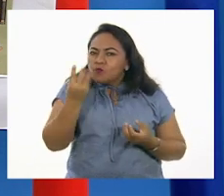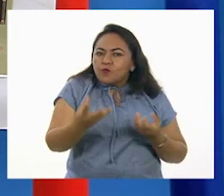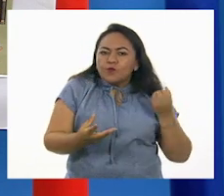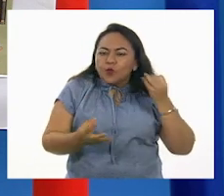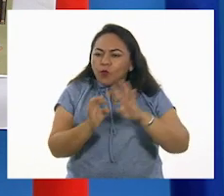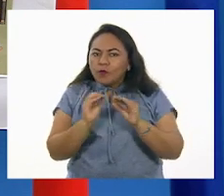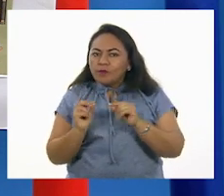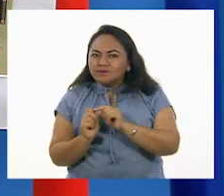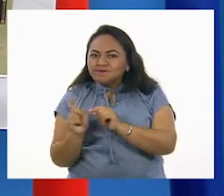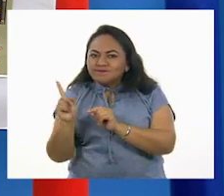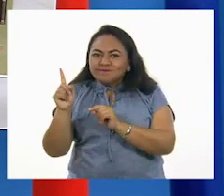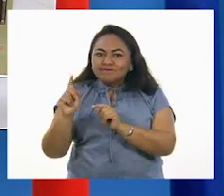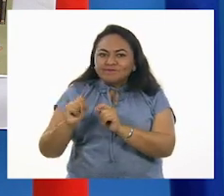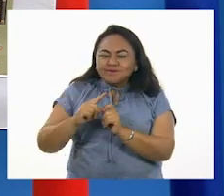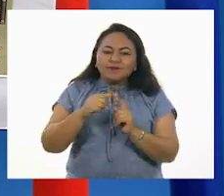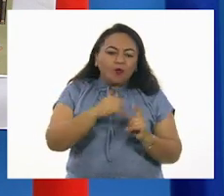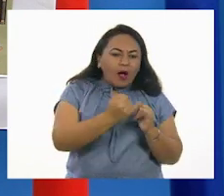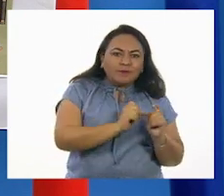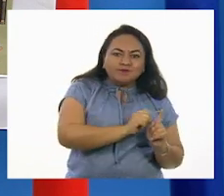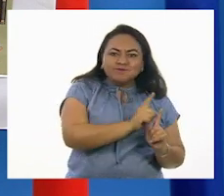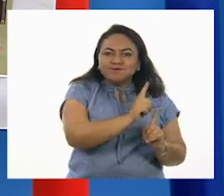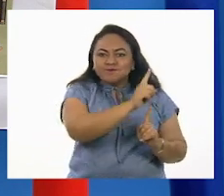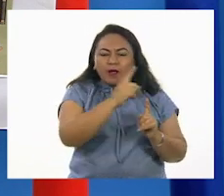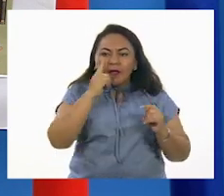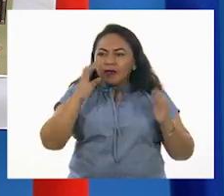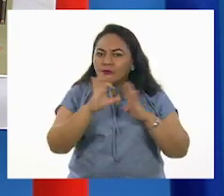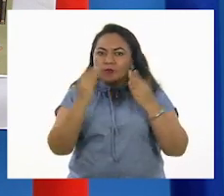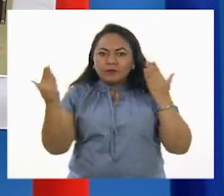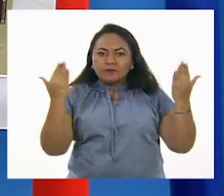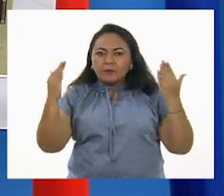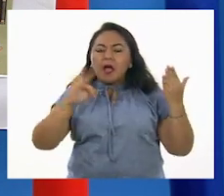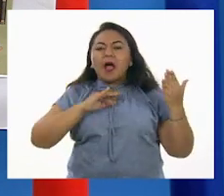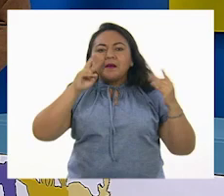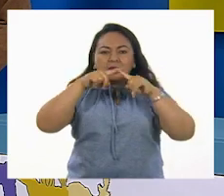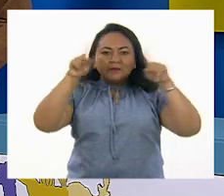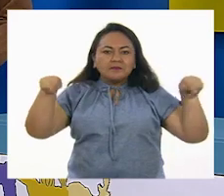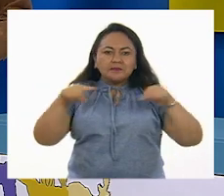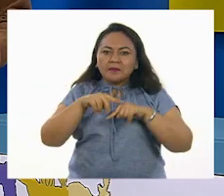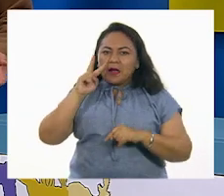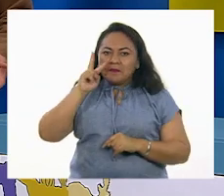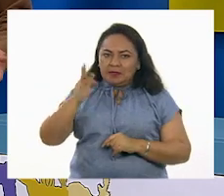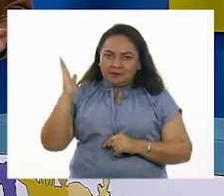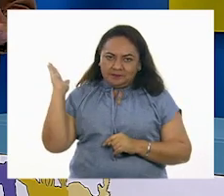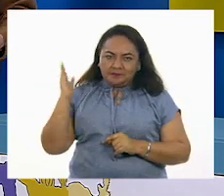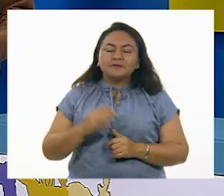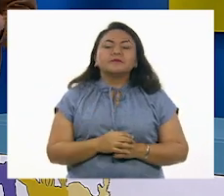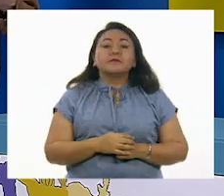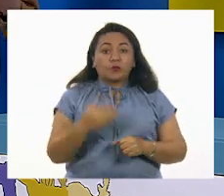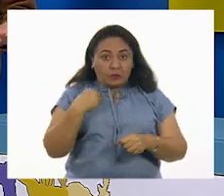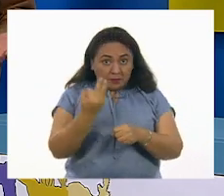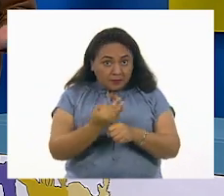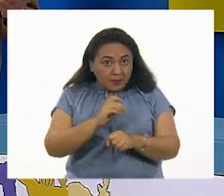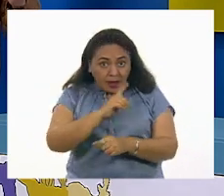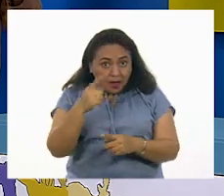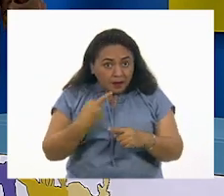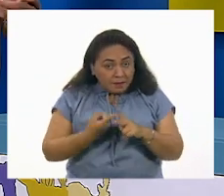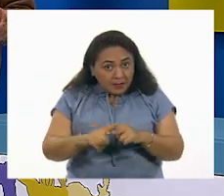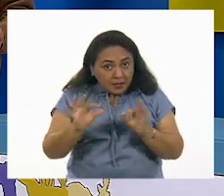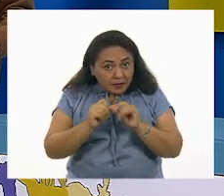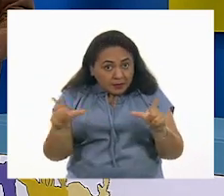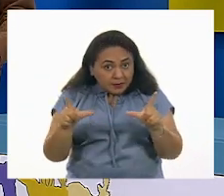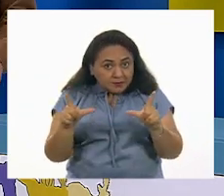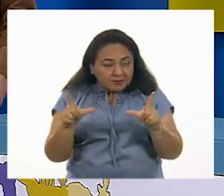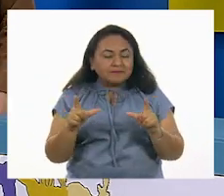mapas mentales y en pantalla podrán observar el avance de cada uno. Ya estamos listos para comenzar con nuestro análisis y